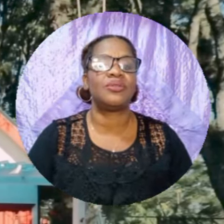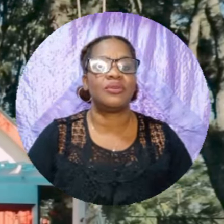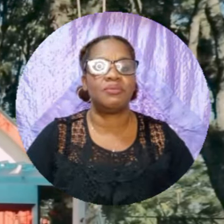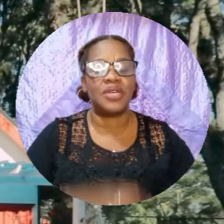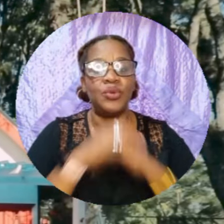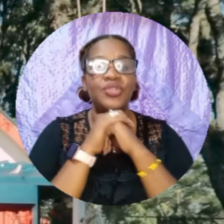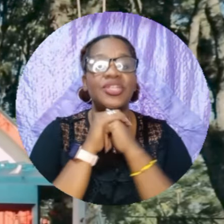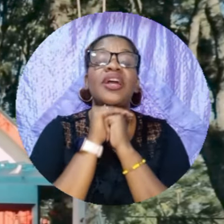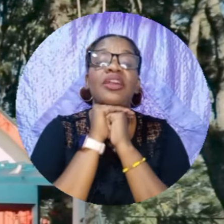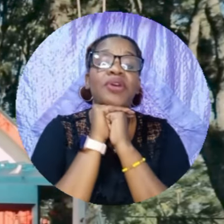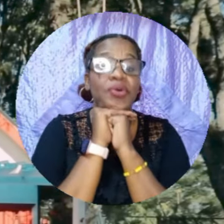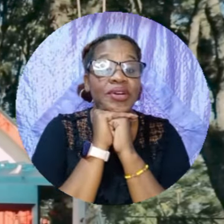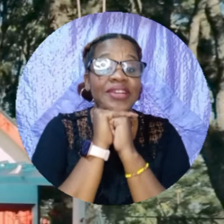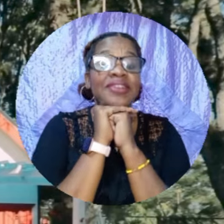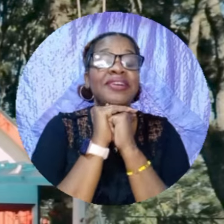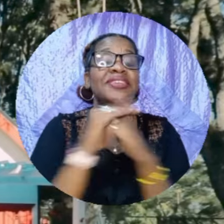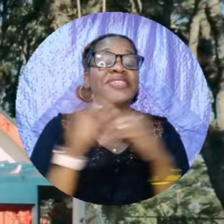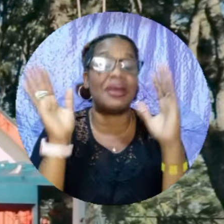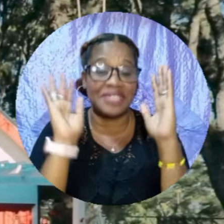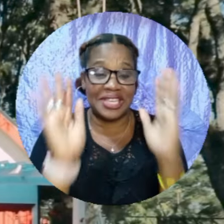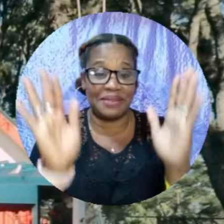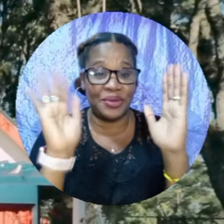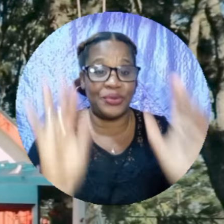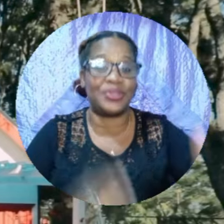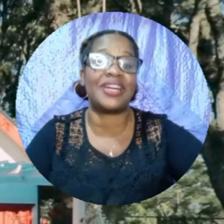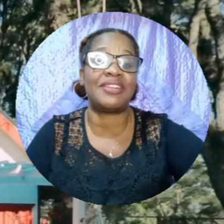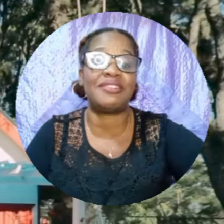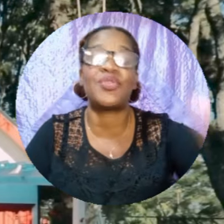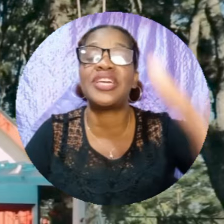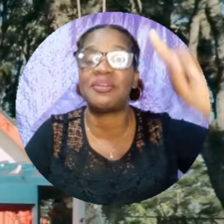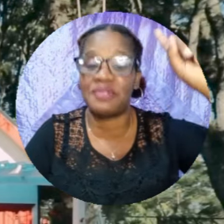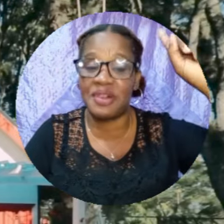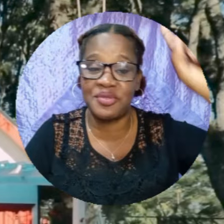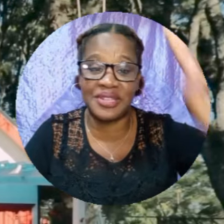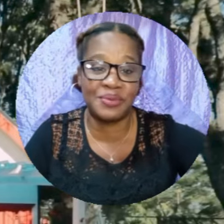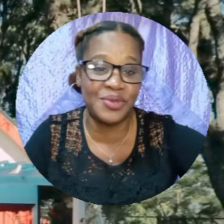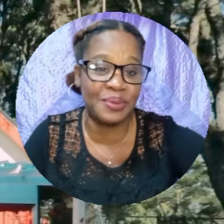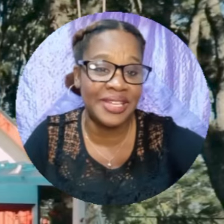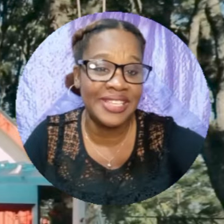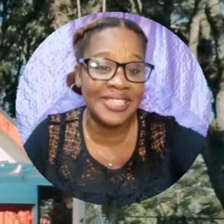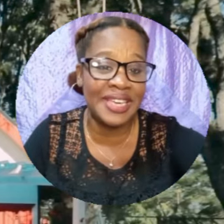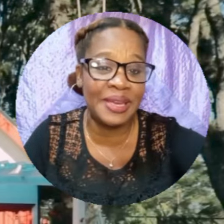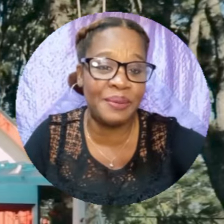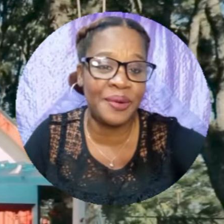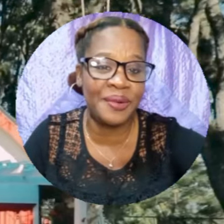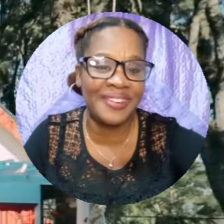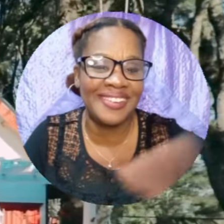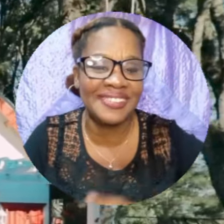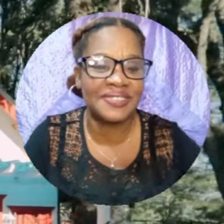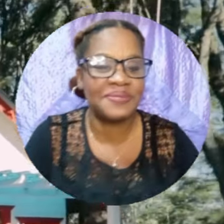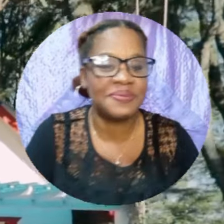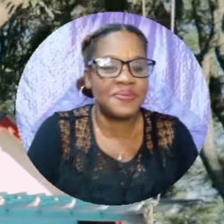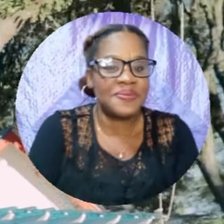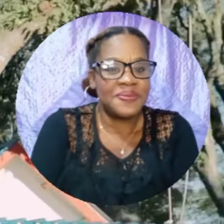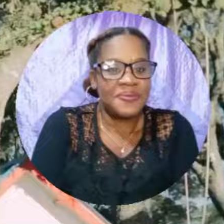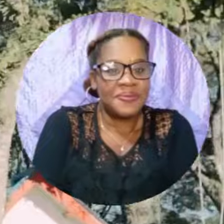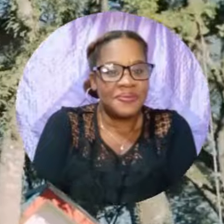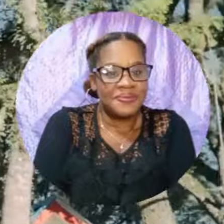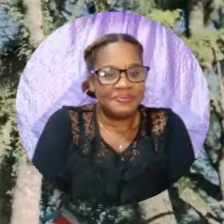lindo. Me gusta Jarabacoa. Ya sé que me gusta Jarabacoa y que me va a gustar mucho más. Seguimos.